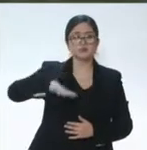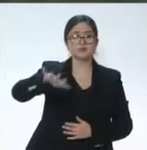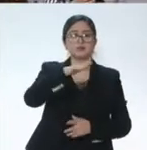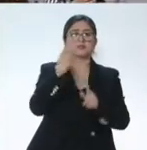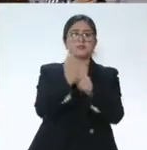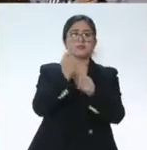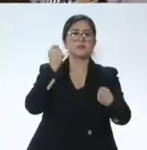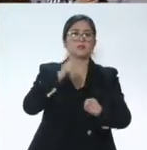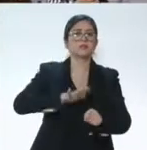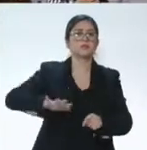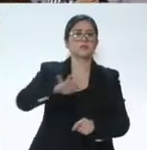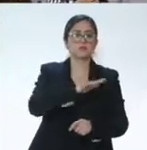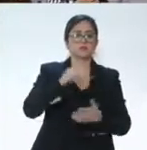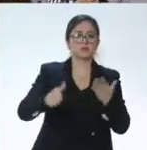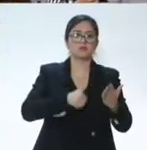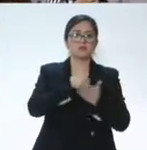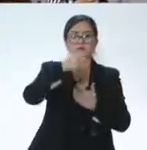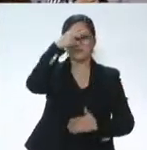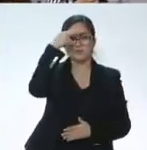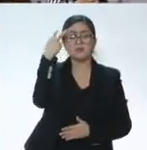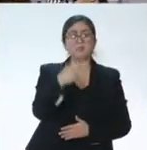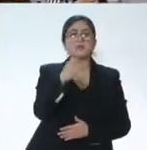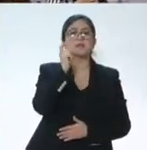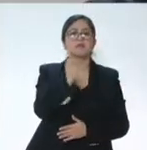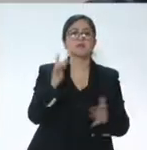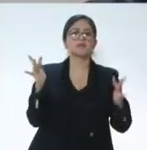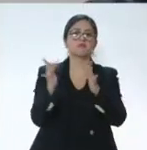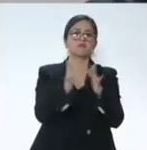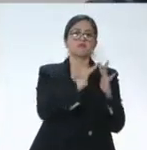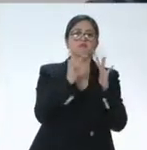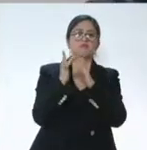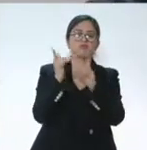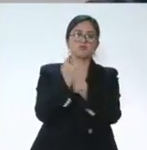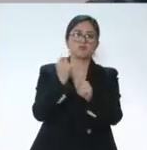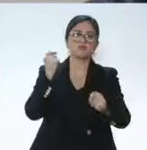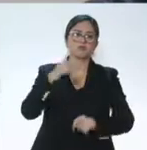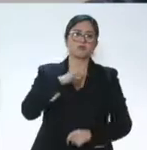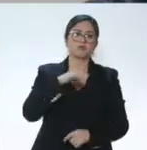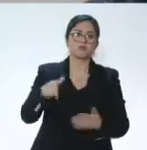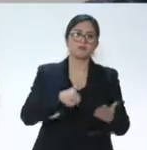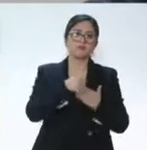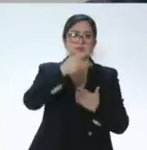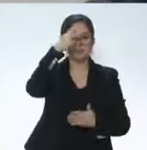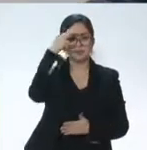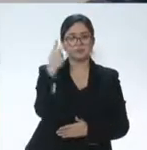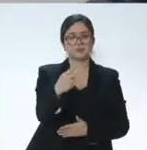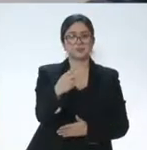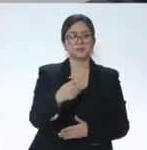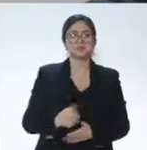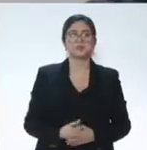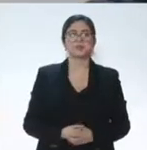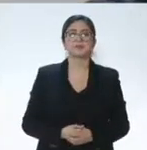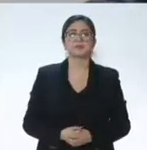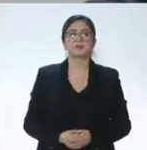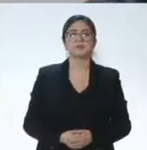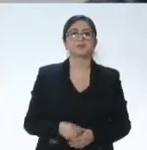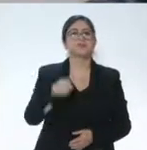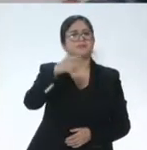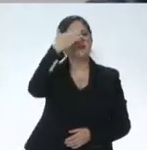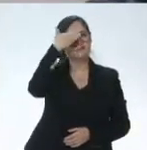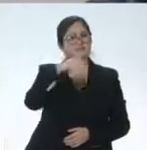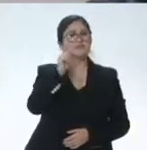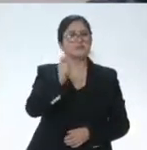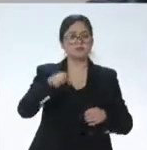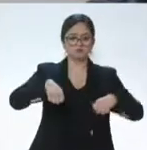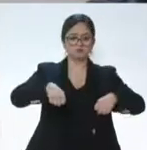de la ciudad, ya que al final constituye parte de la red de transporte que requieren los capitalinos. Uno son los mototaxis que existen sobre